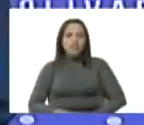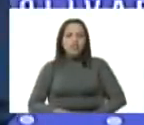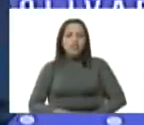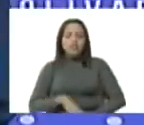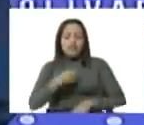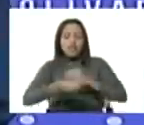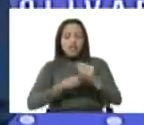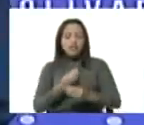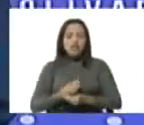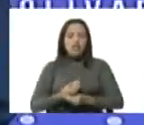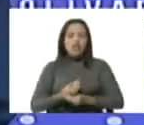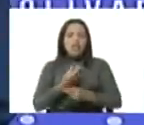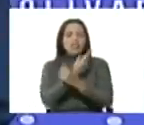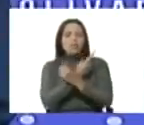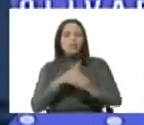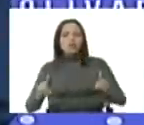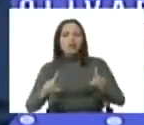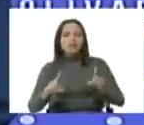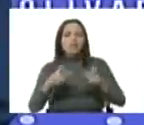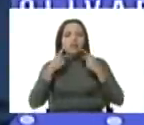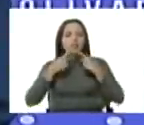popular, protagónica,